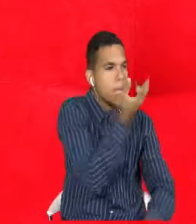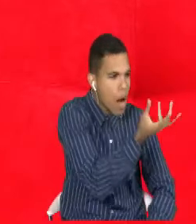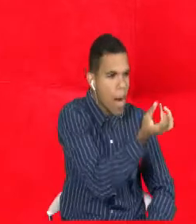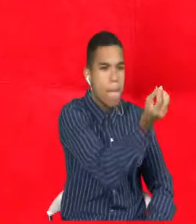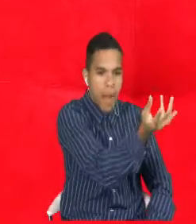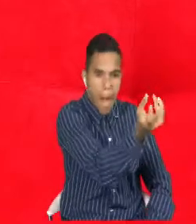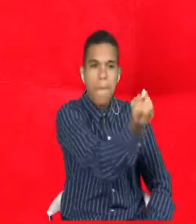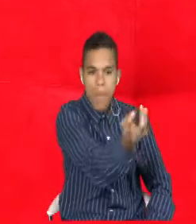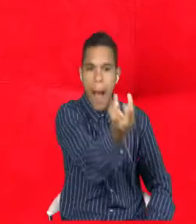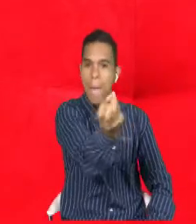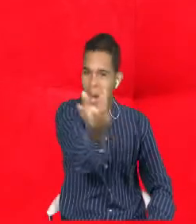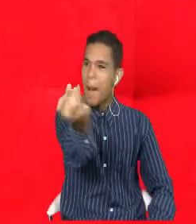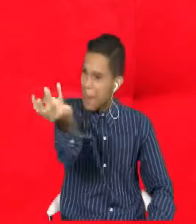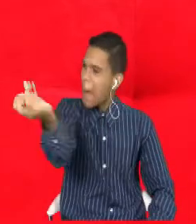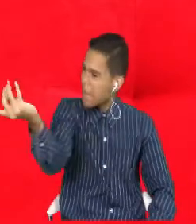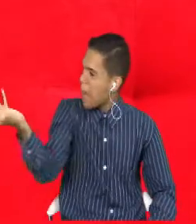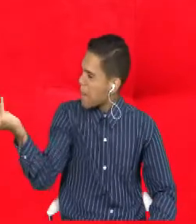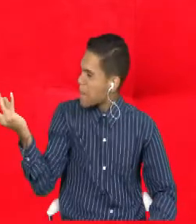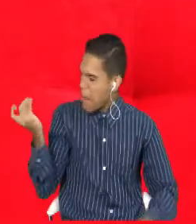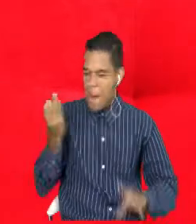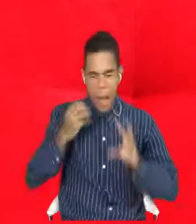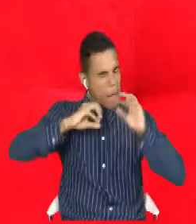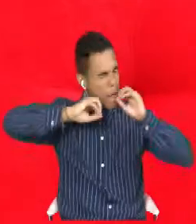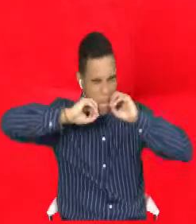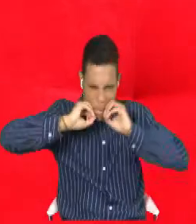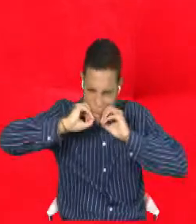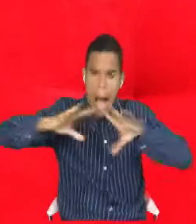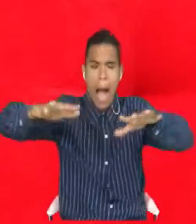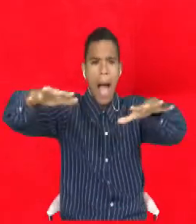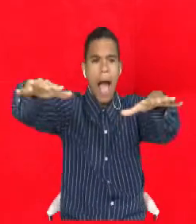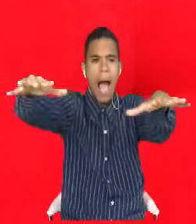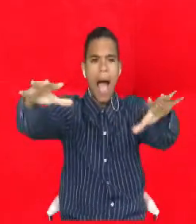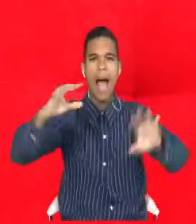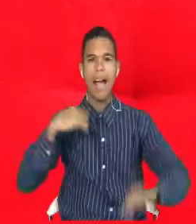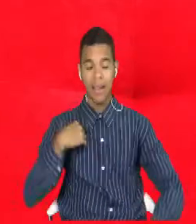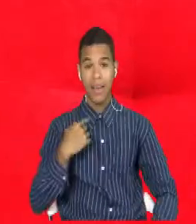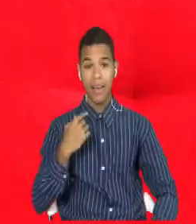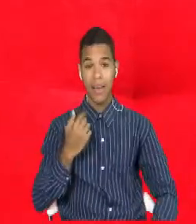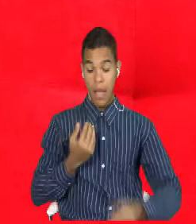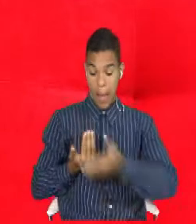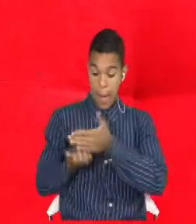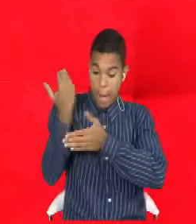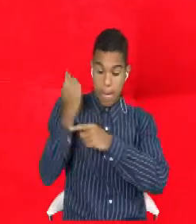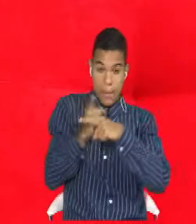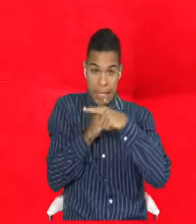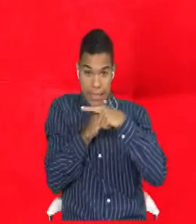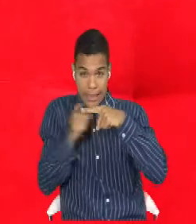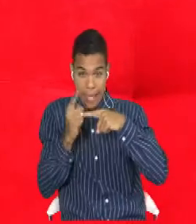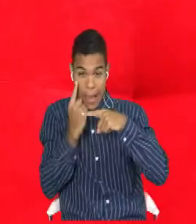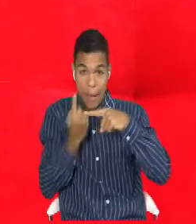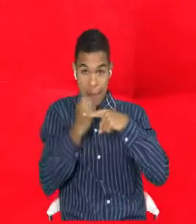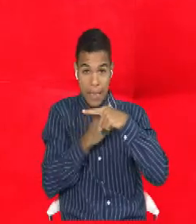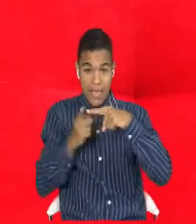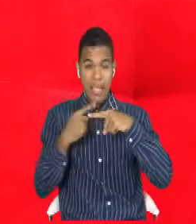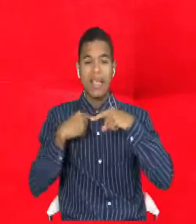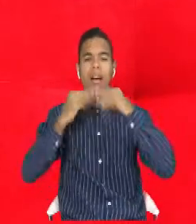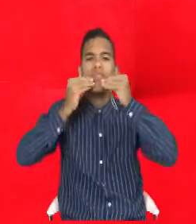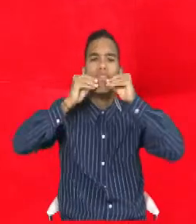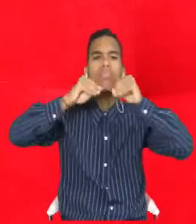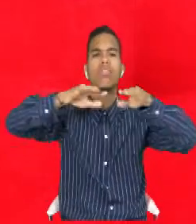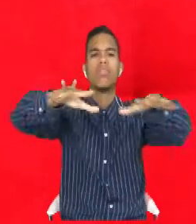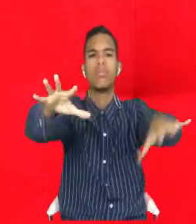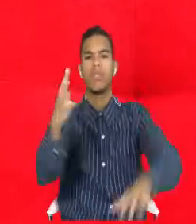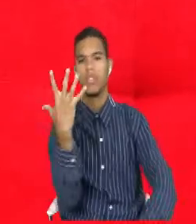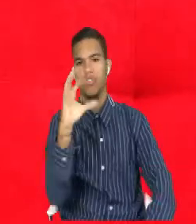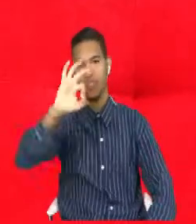sobre lo que está pasando. En el momento de nosotros iniciar nuestra primera semana, lanzamos una promoción del 50% en todos nuestros